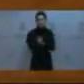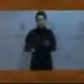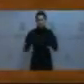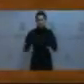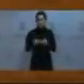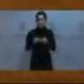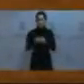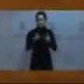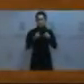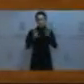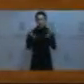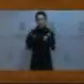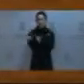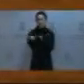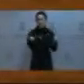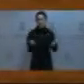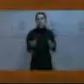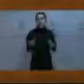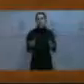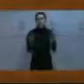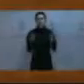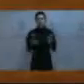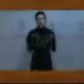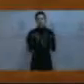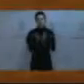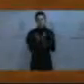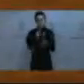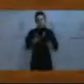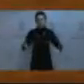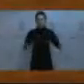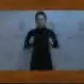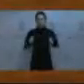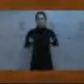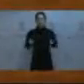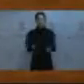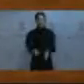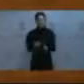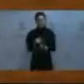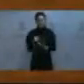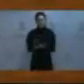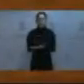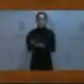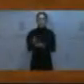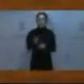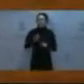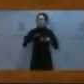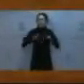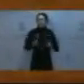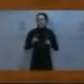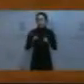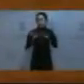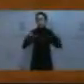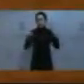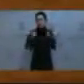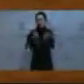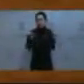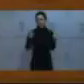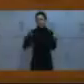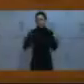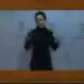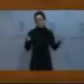dos áreas. La evolución demográfica muestra una región que se vacía en Oriente y